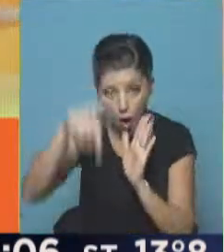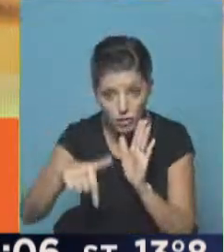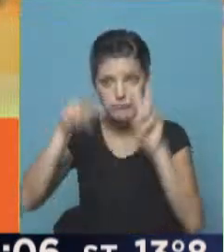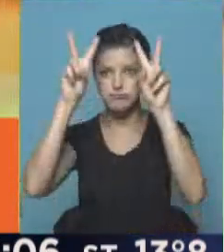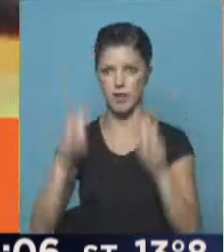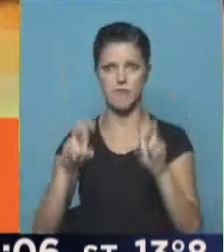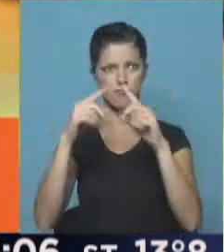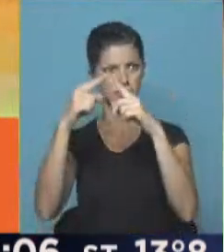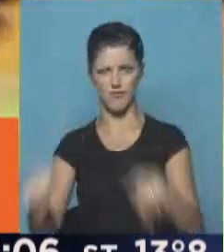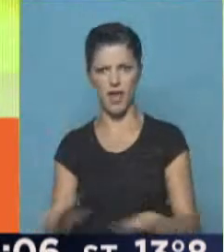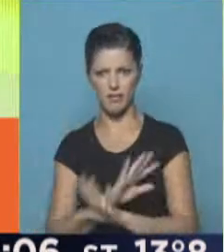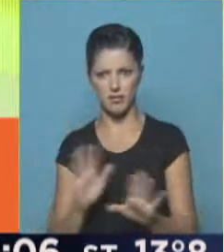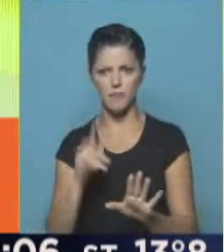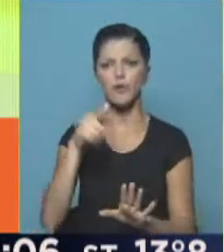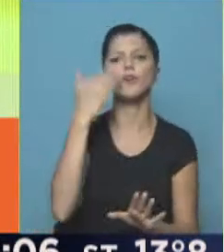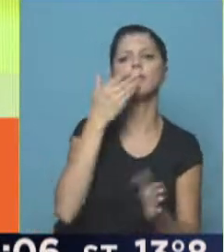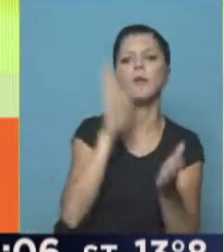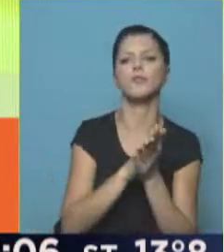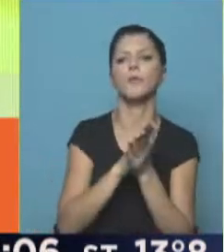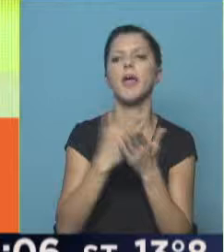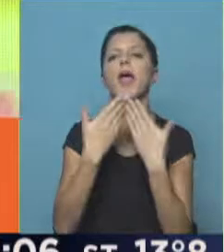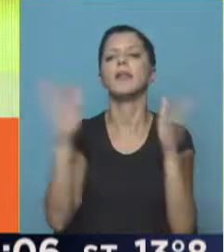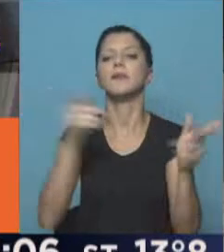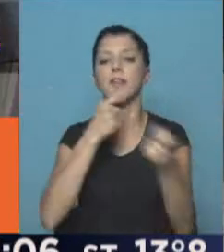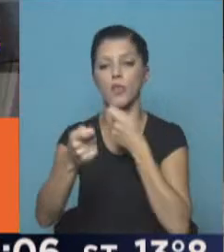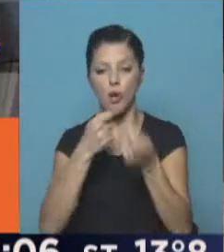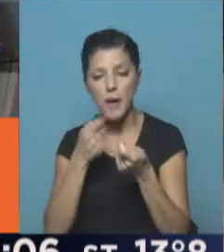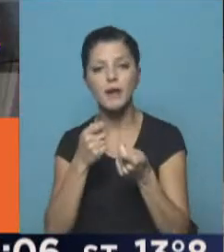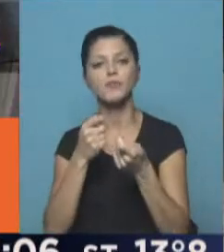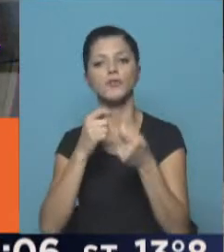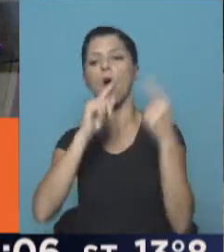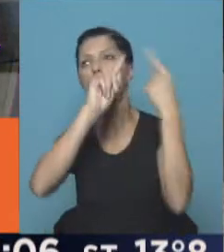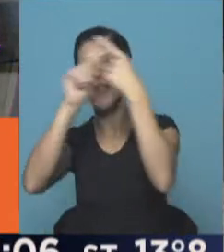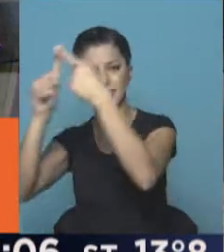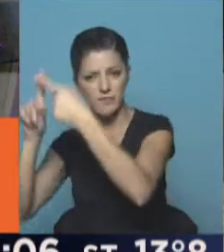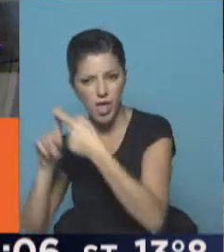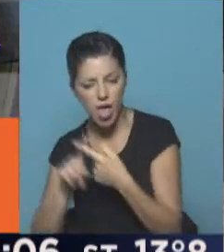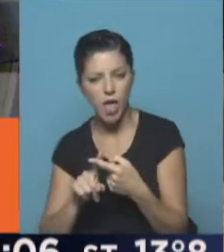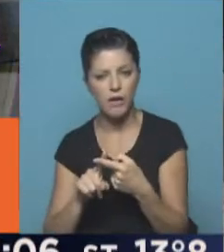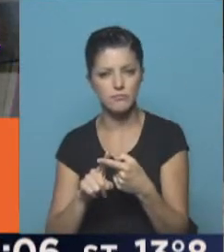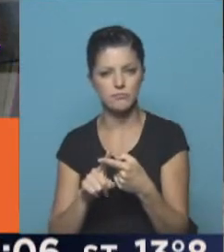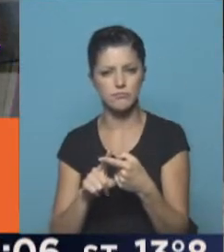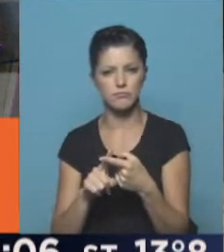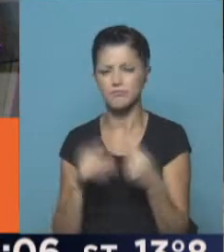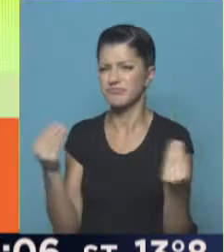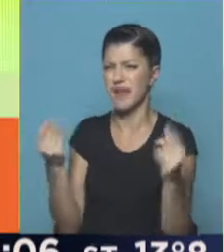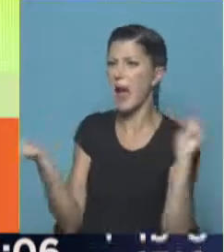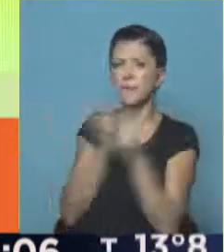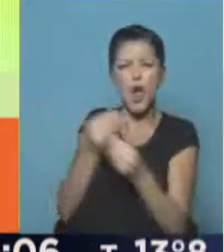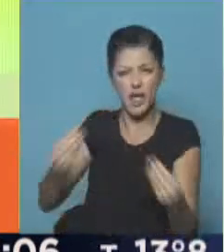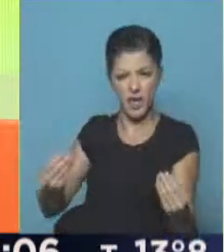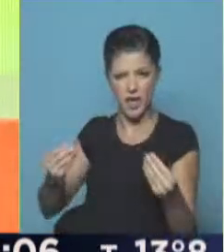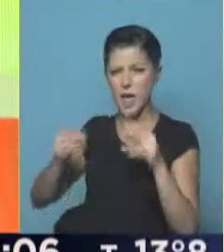aparecen en la agenda, al contrario, se vuelve a hablar de libertad de comercio, mencionabas el tema de interconectividad. ¿Qué pasó para que las agendas se